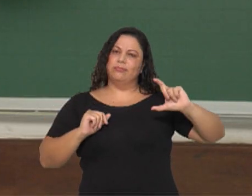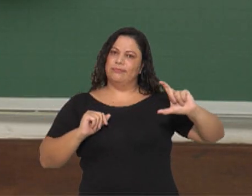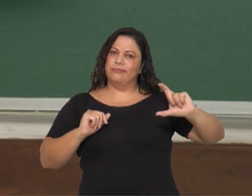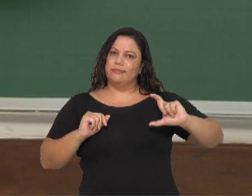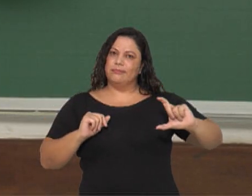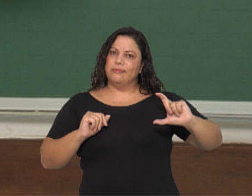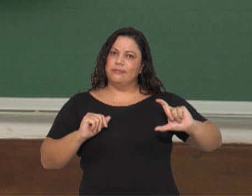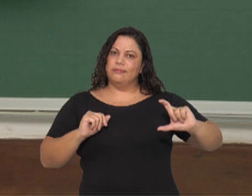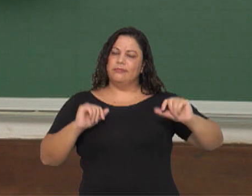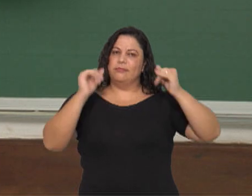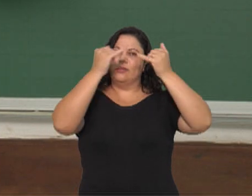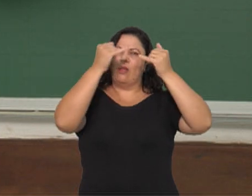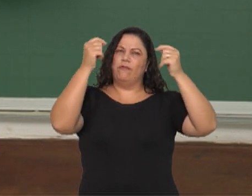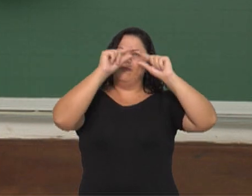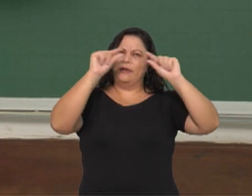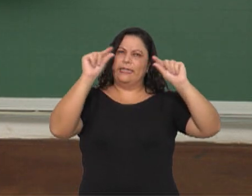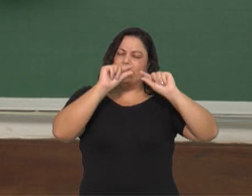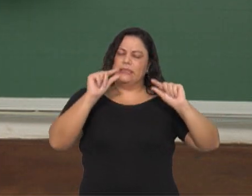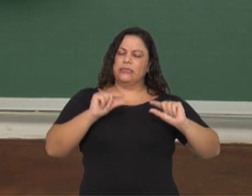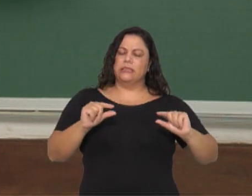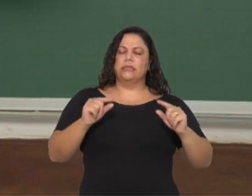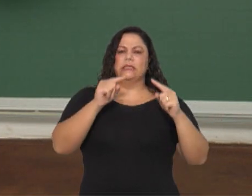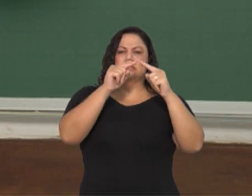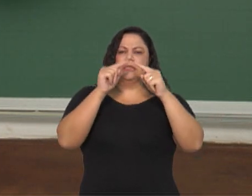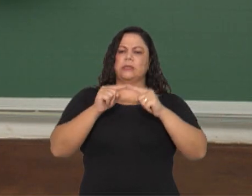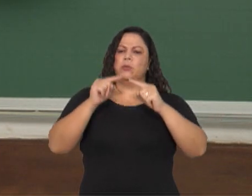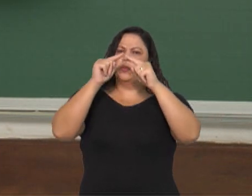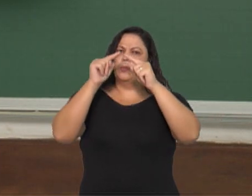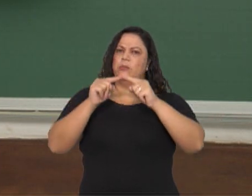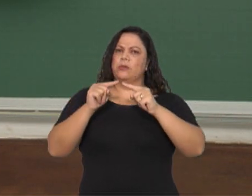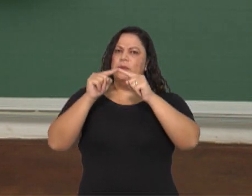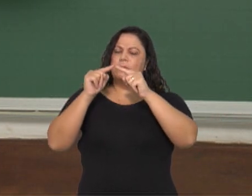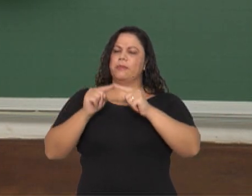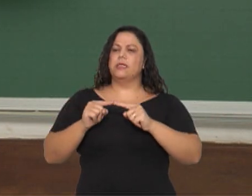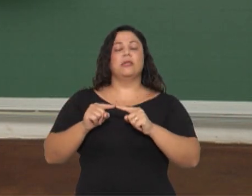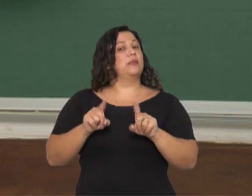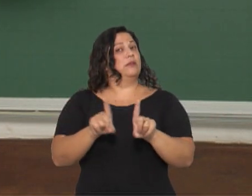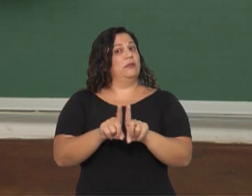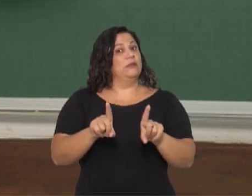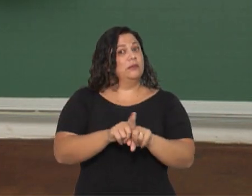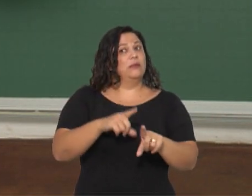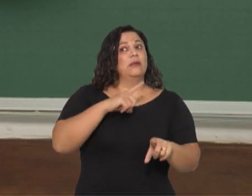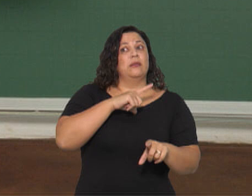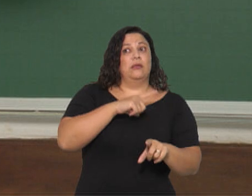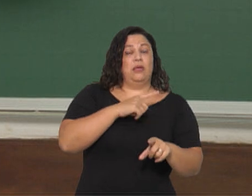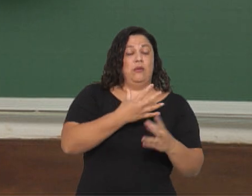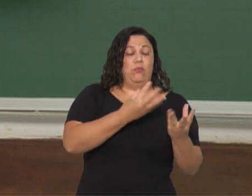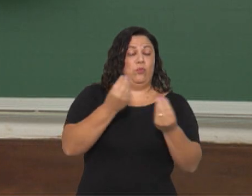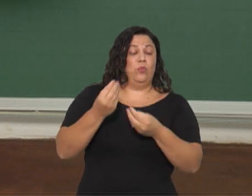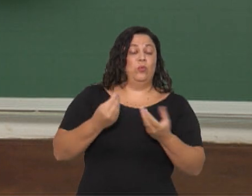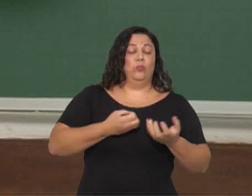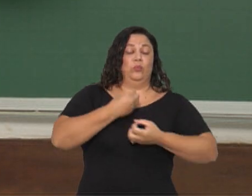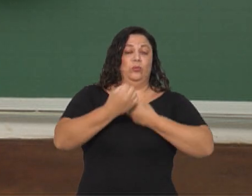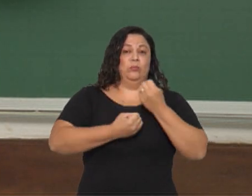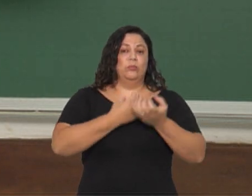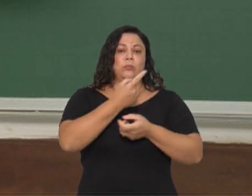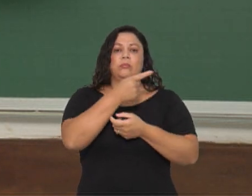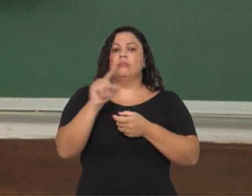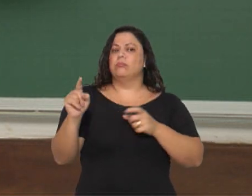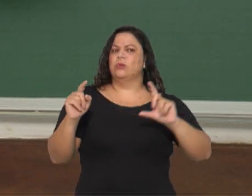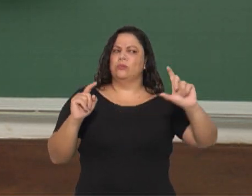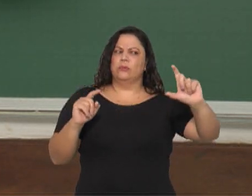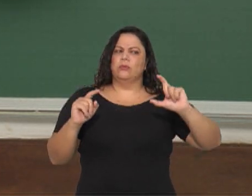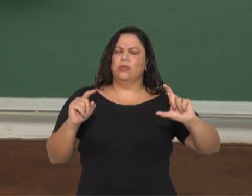estrofes, rimas, ritmo. Hoy día hay muchos poemas que no se organizan en versos o tampoco